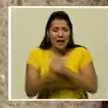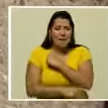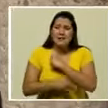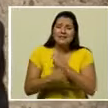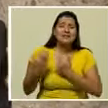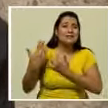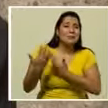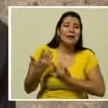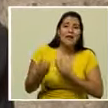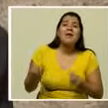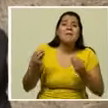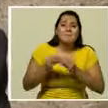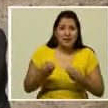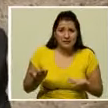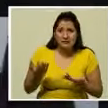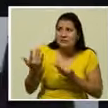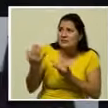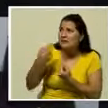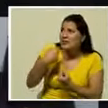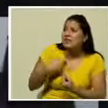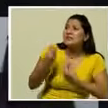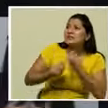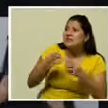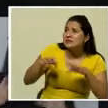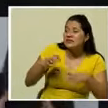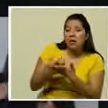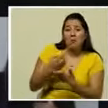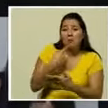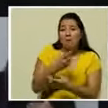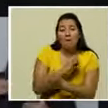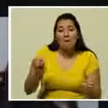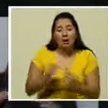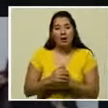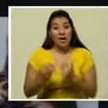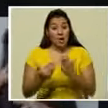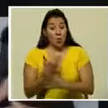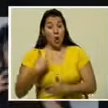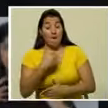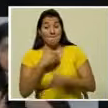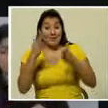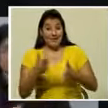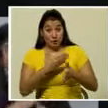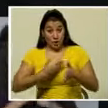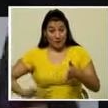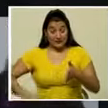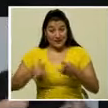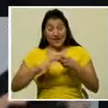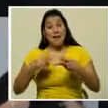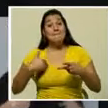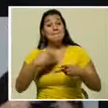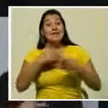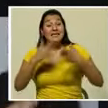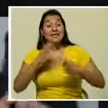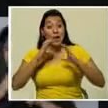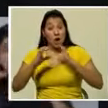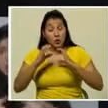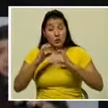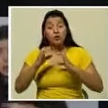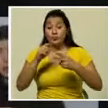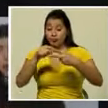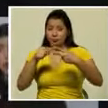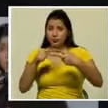de cómo íbamos a reactivar la economía. El nuevo ministro de la Presidencia, Marcelo Prieto, y la ministra de Comunicación, Nancy Marín,